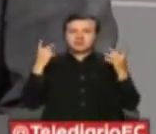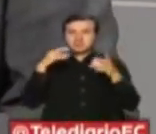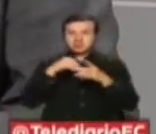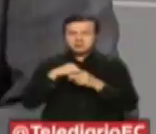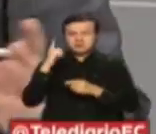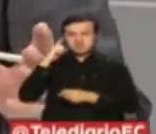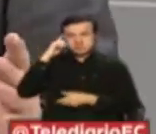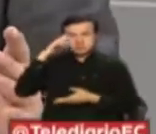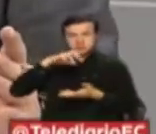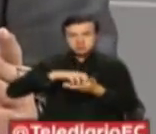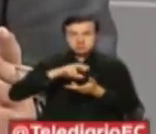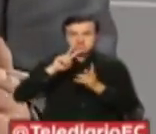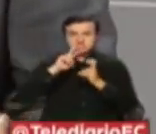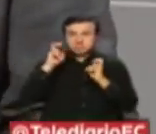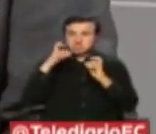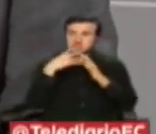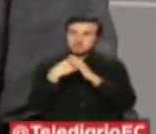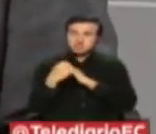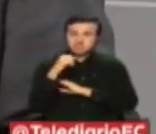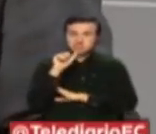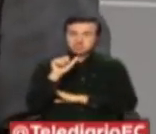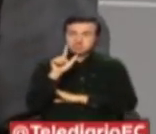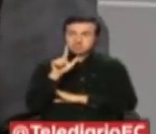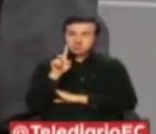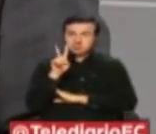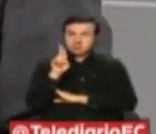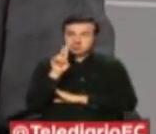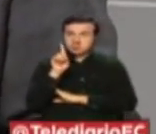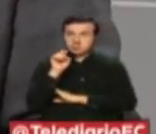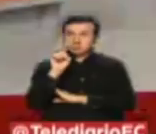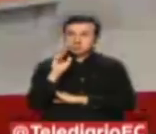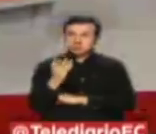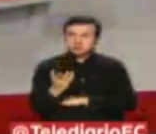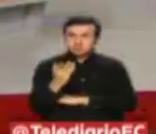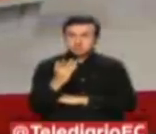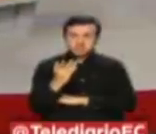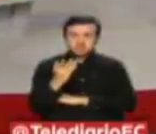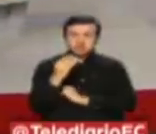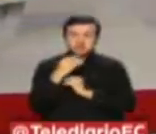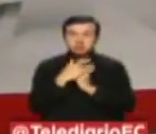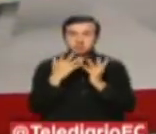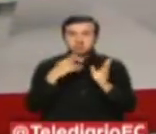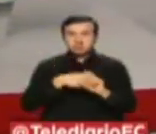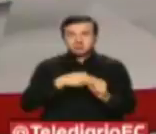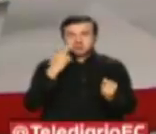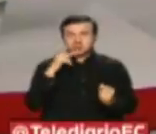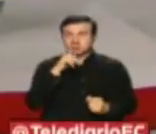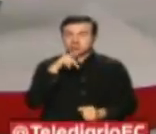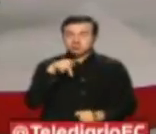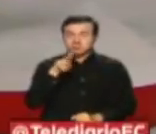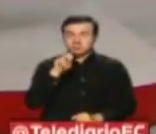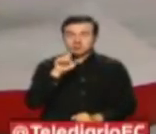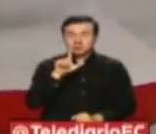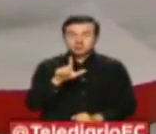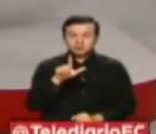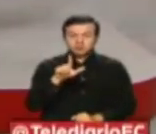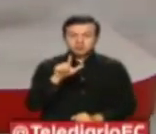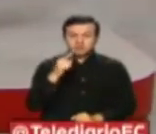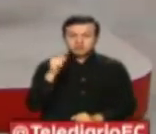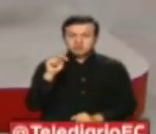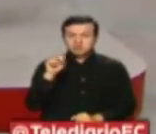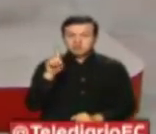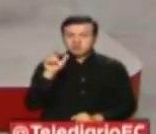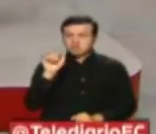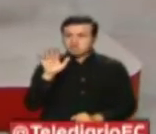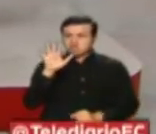del gobierno el caso de la fuga de fernando alvarado y la virtual renuncia de paúl granda como